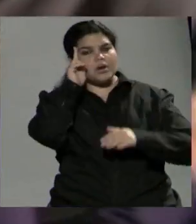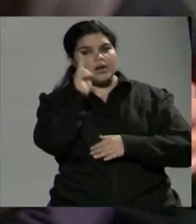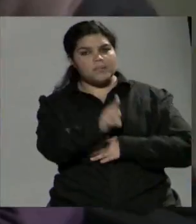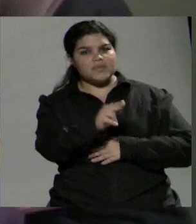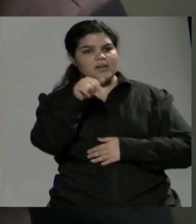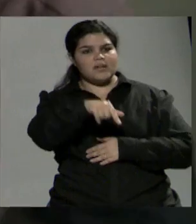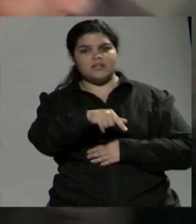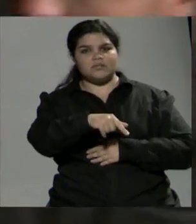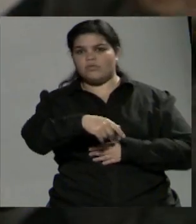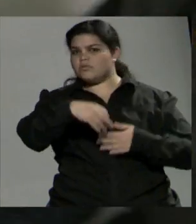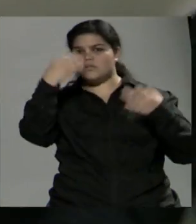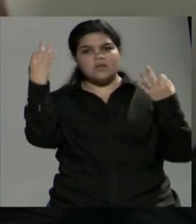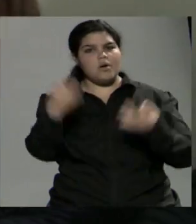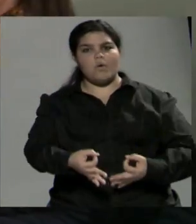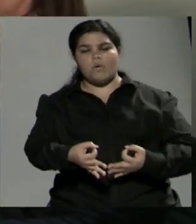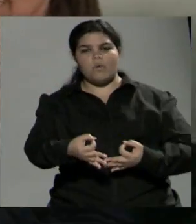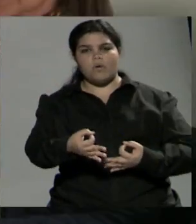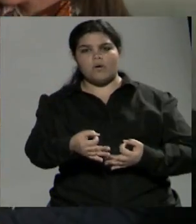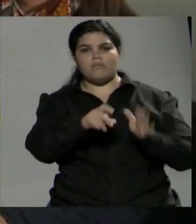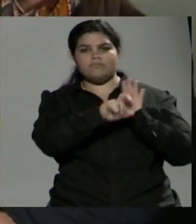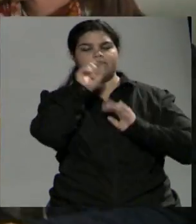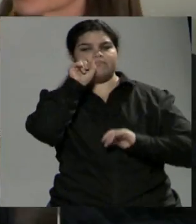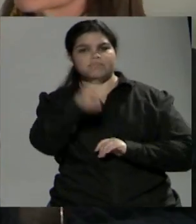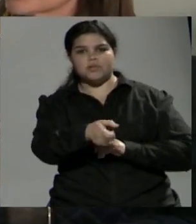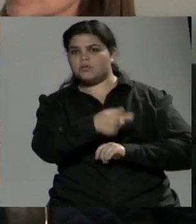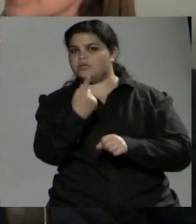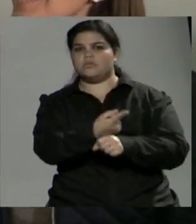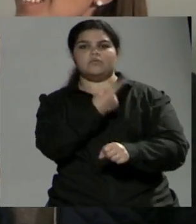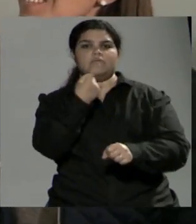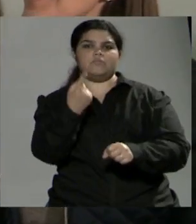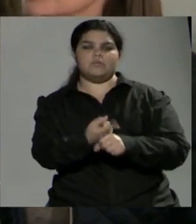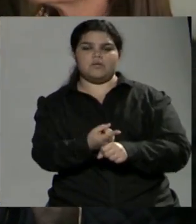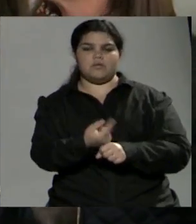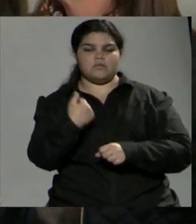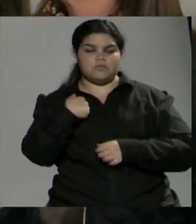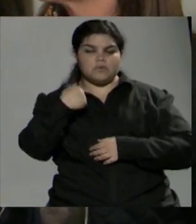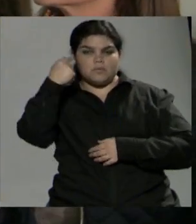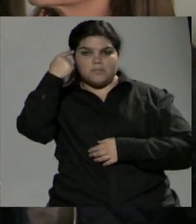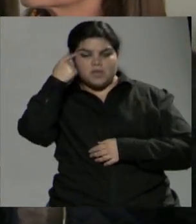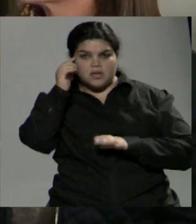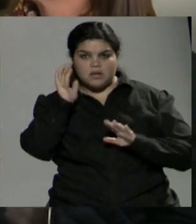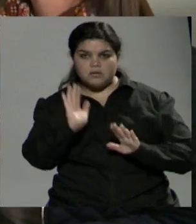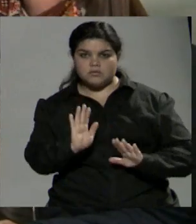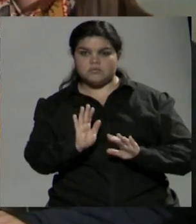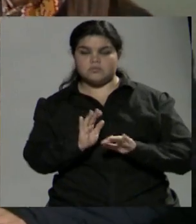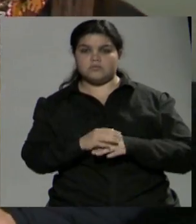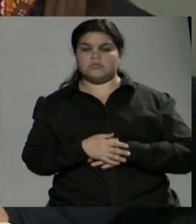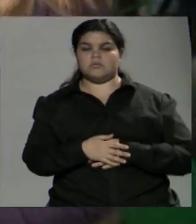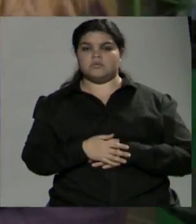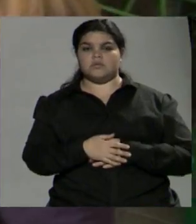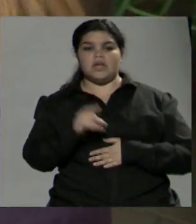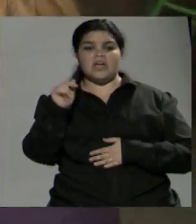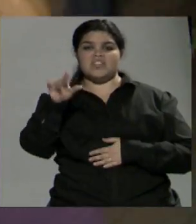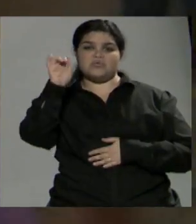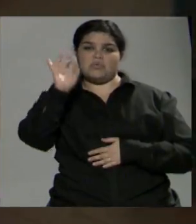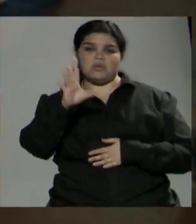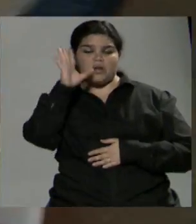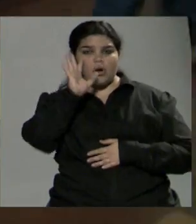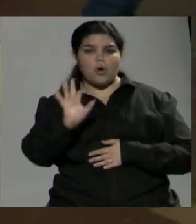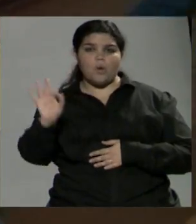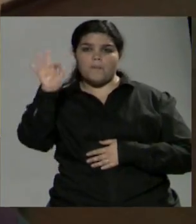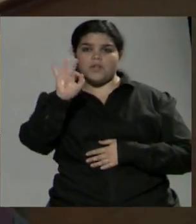que esta elección se pueda constituir, o la de octubre se pueda constituir en un plebiscito, porque se